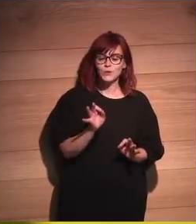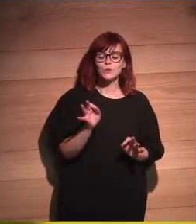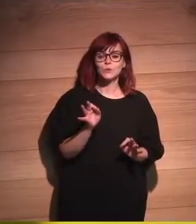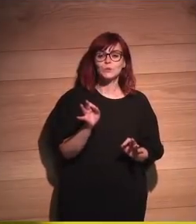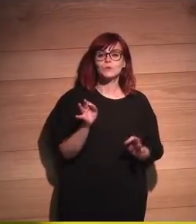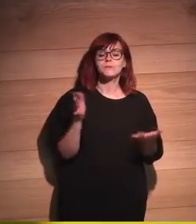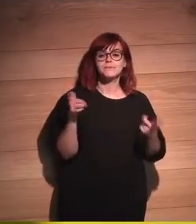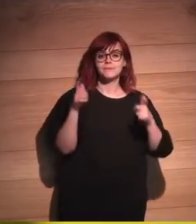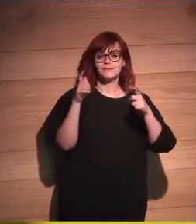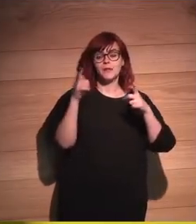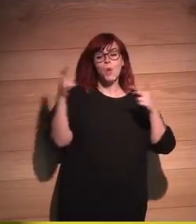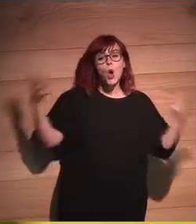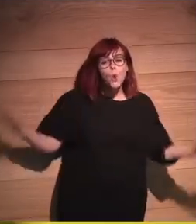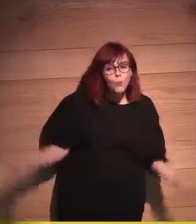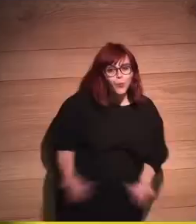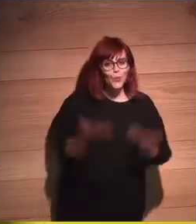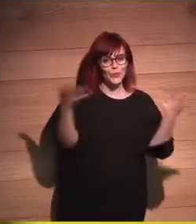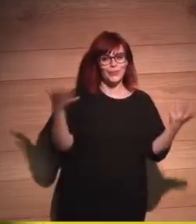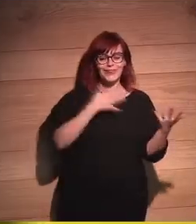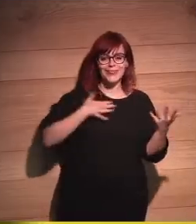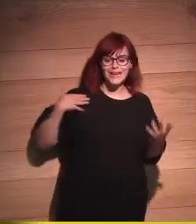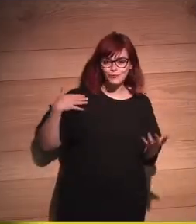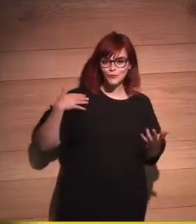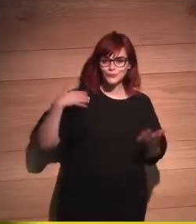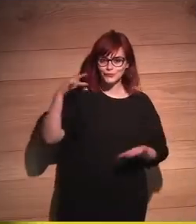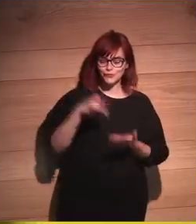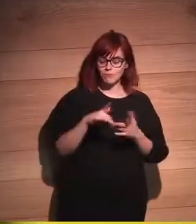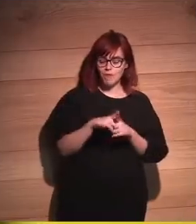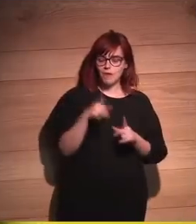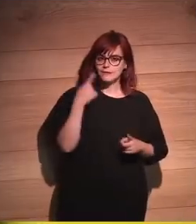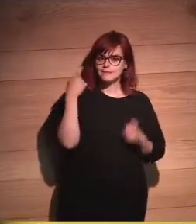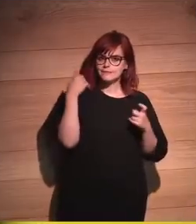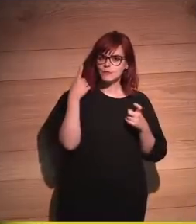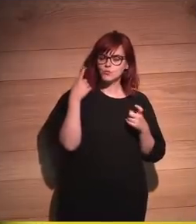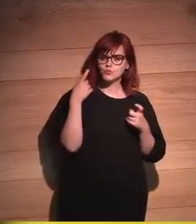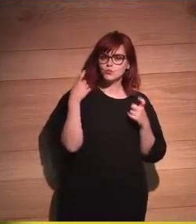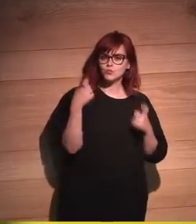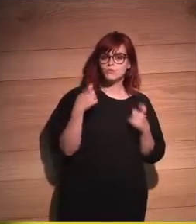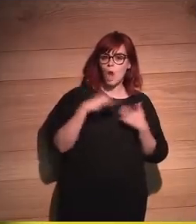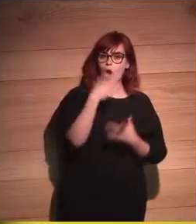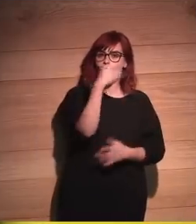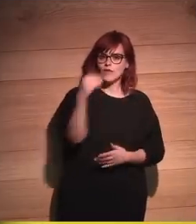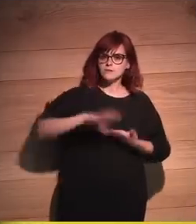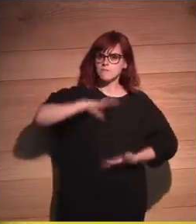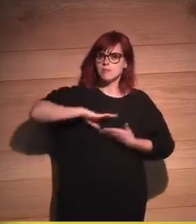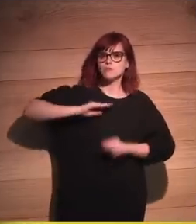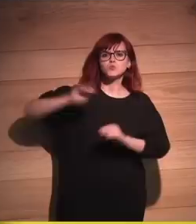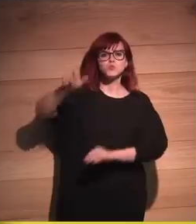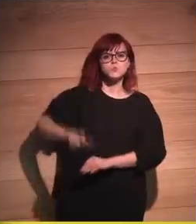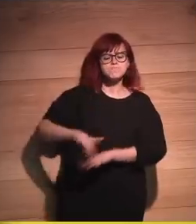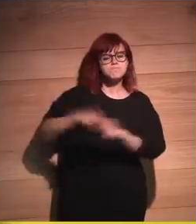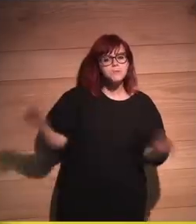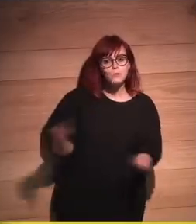está la de potenciar la cualificación de jóvenes capaces